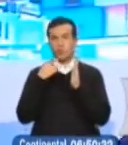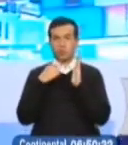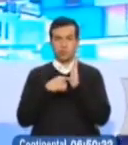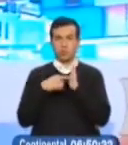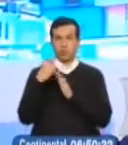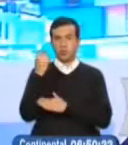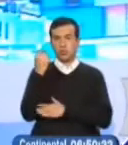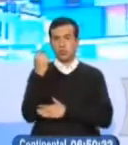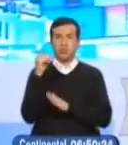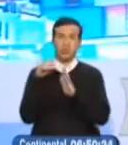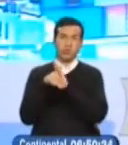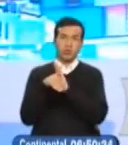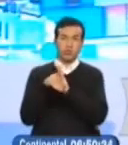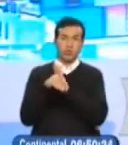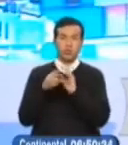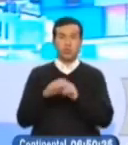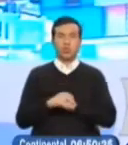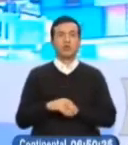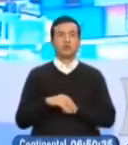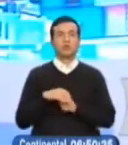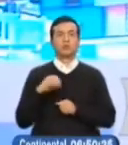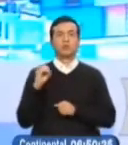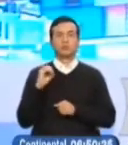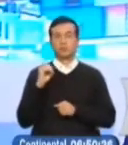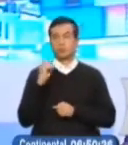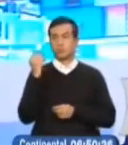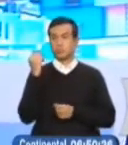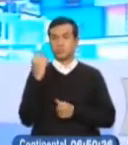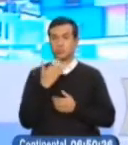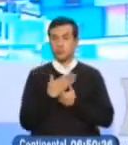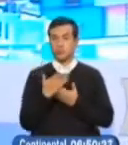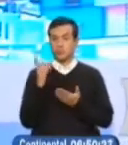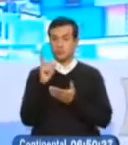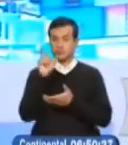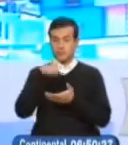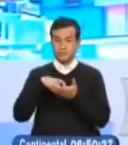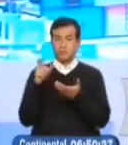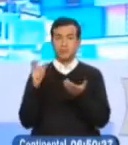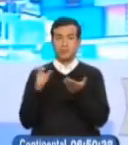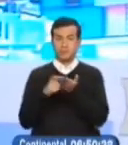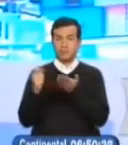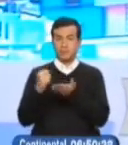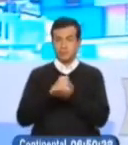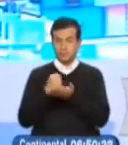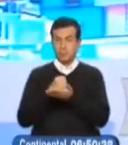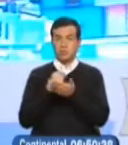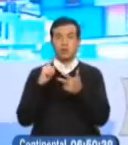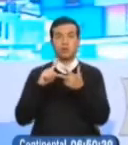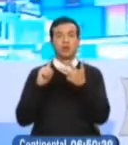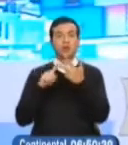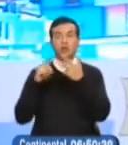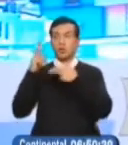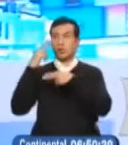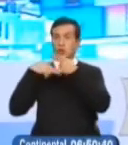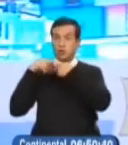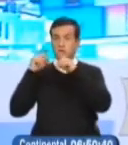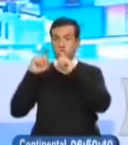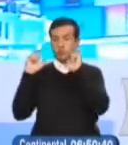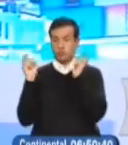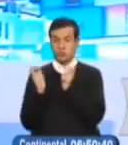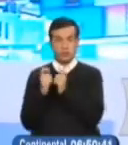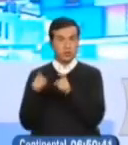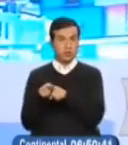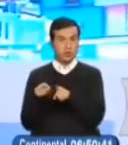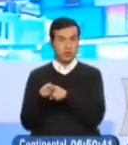financiero de bancos y de emisoras de tarjetas de crédito, así como también la economía popular y solidaria. Y en